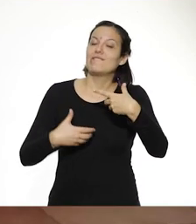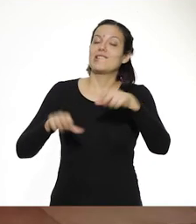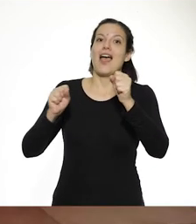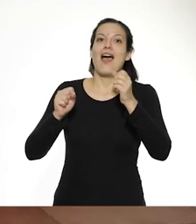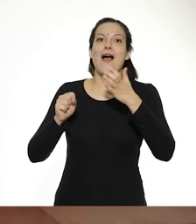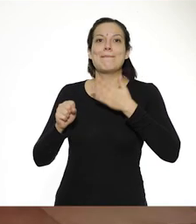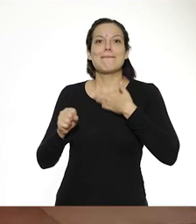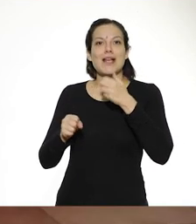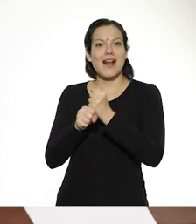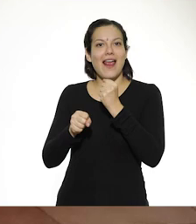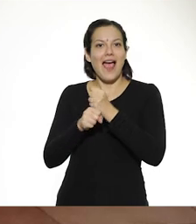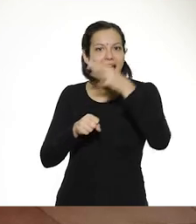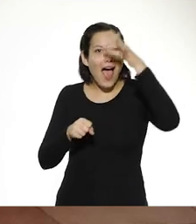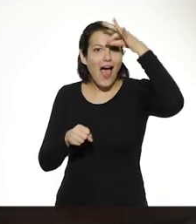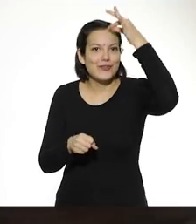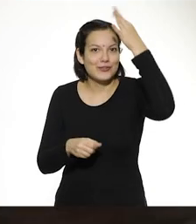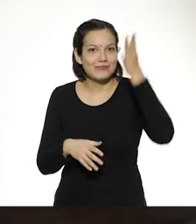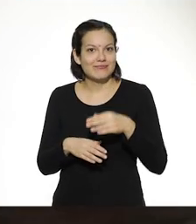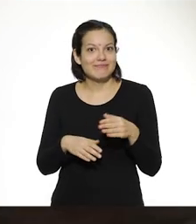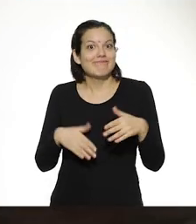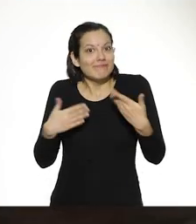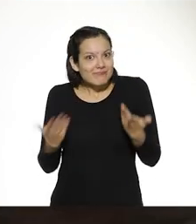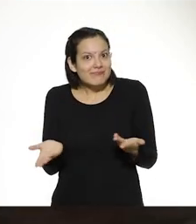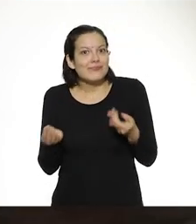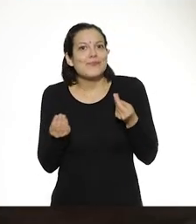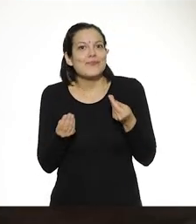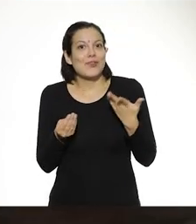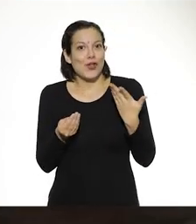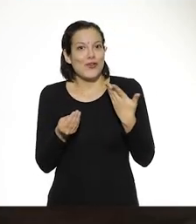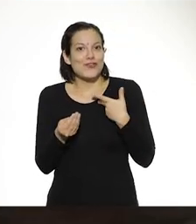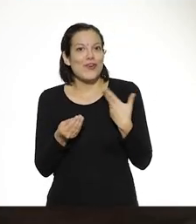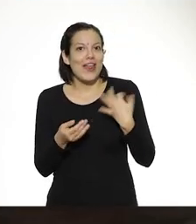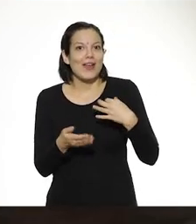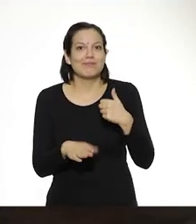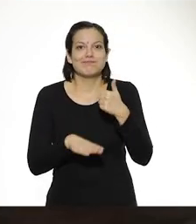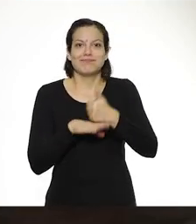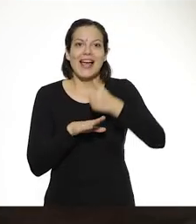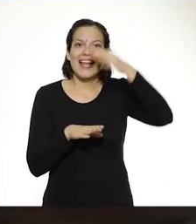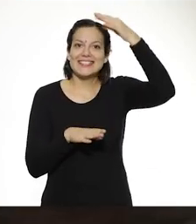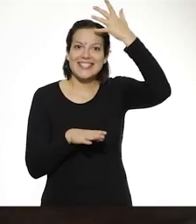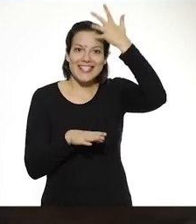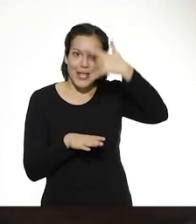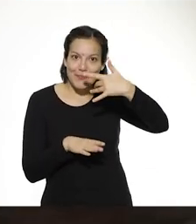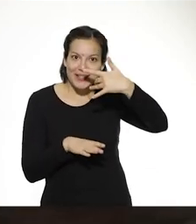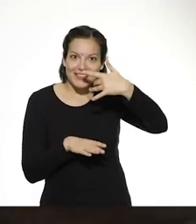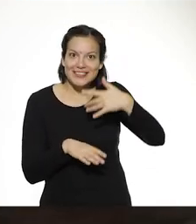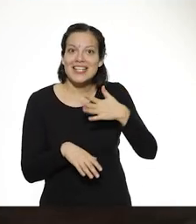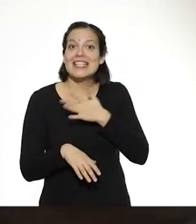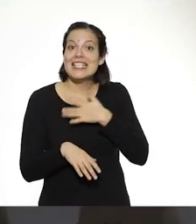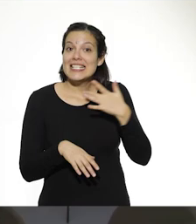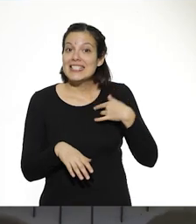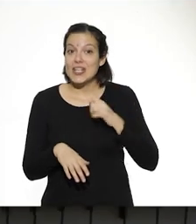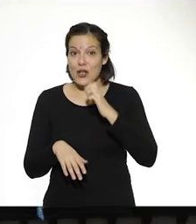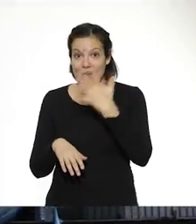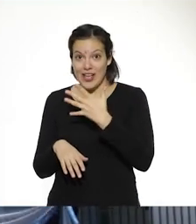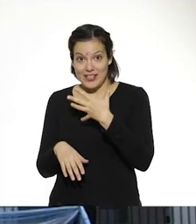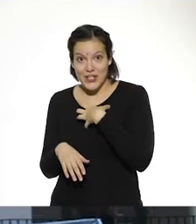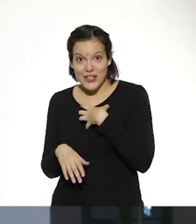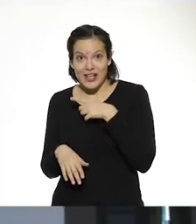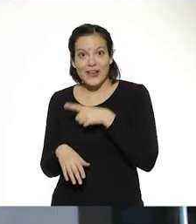vocación de actor. Claro, porque me tocó hacer de San Martín. La seño de quinto grado